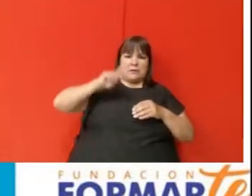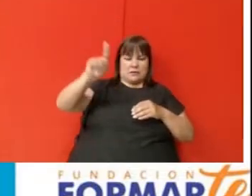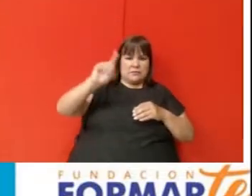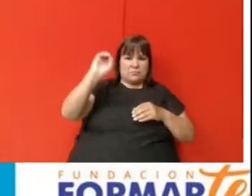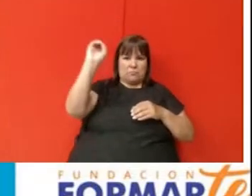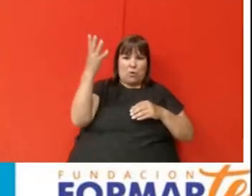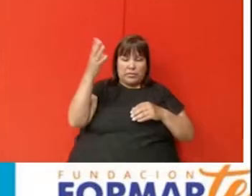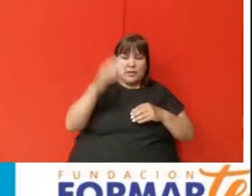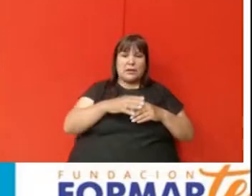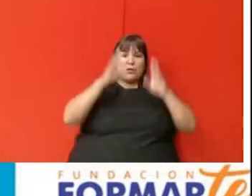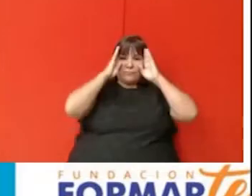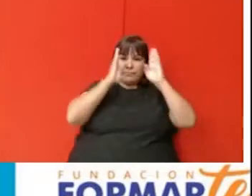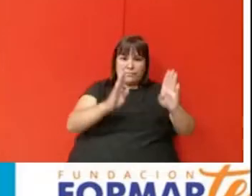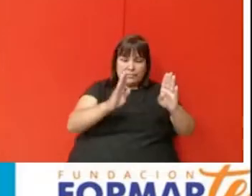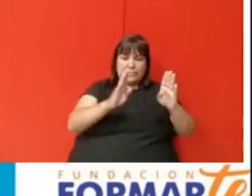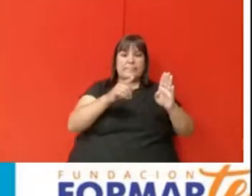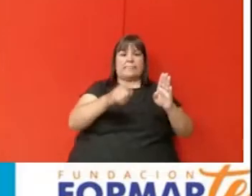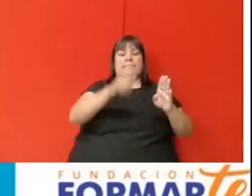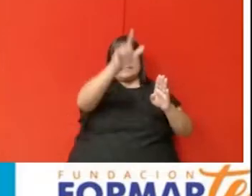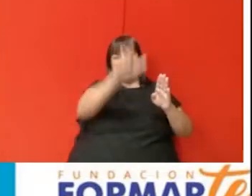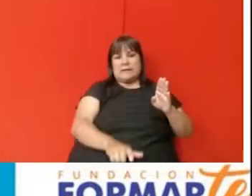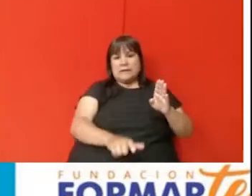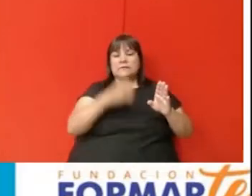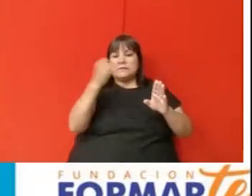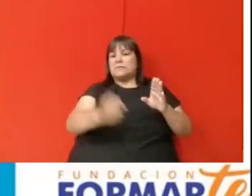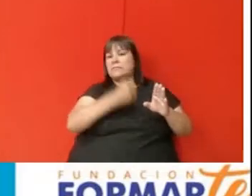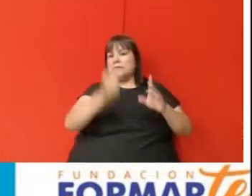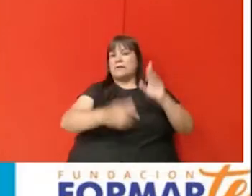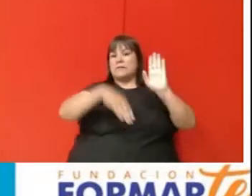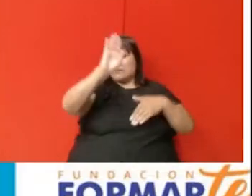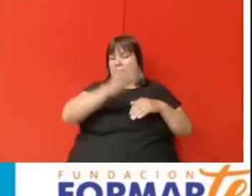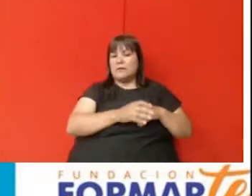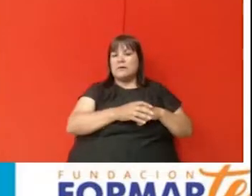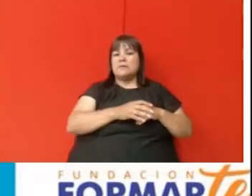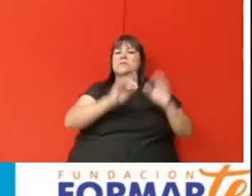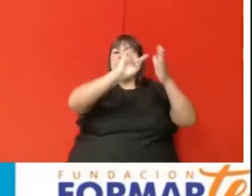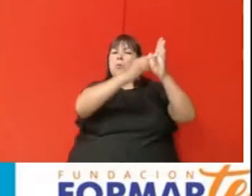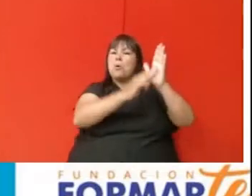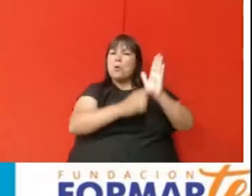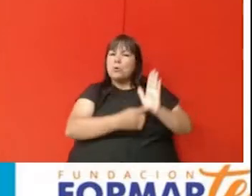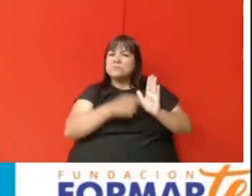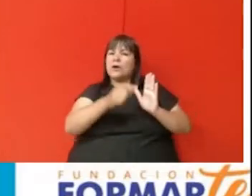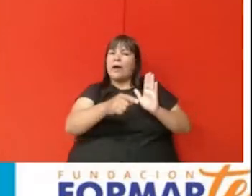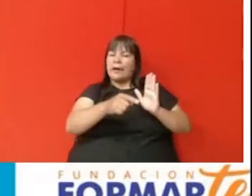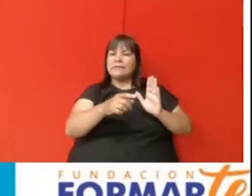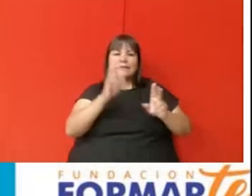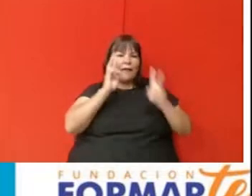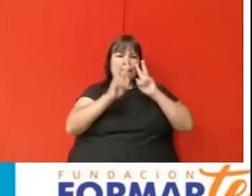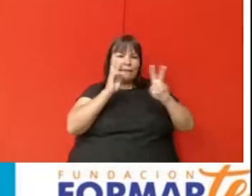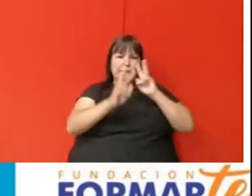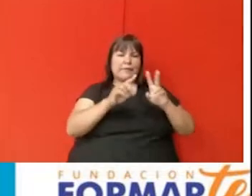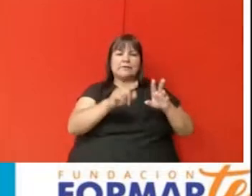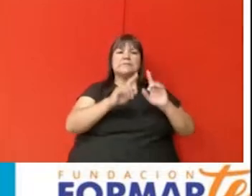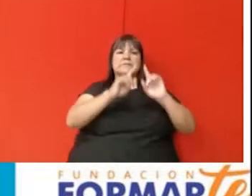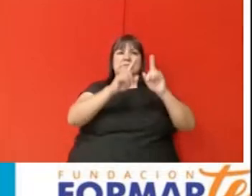centrado en la persona. Y ahí propone como varios aspectos de este enfoque que puedan, mucho ya se habló